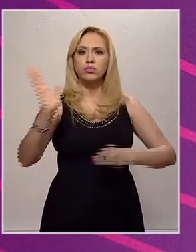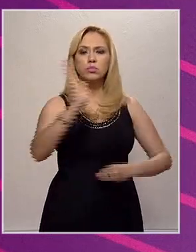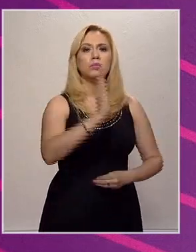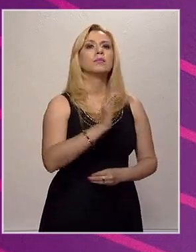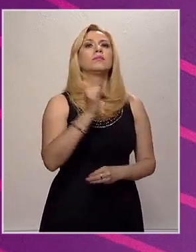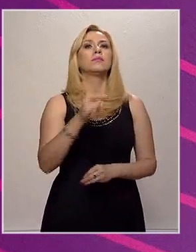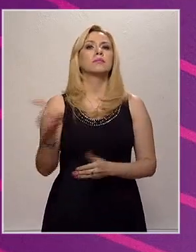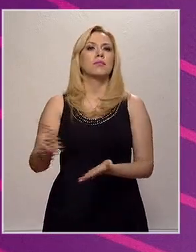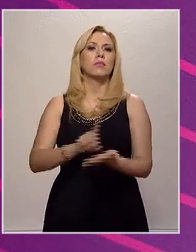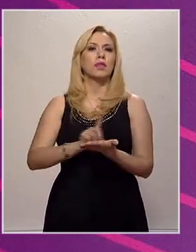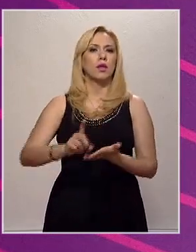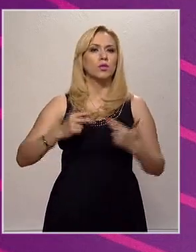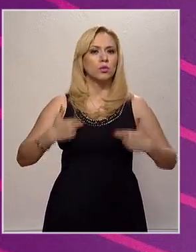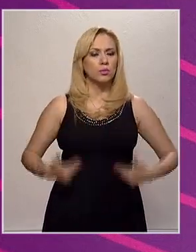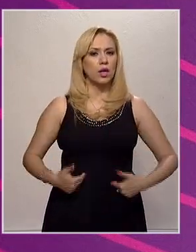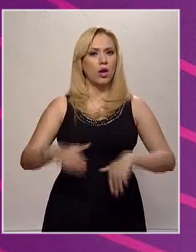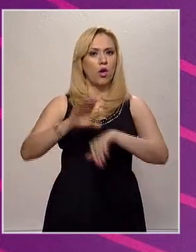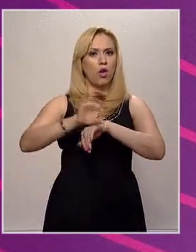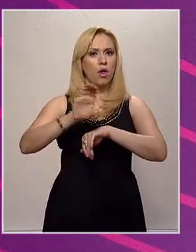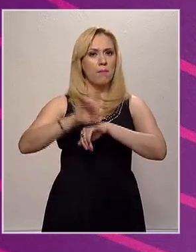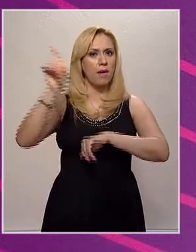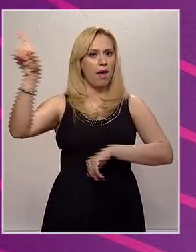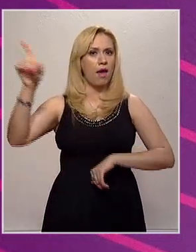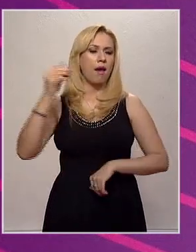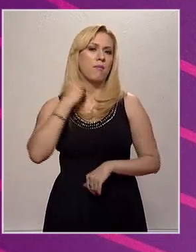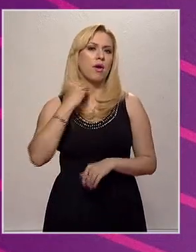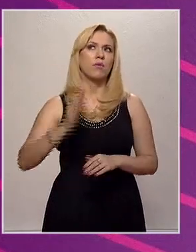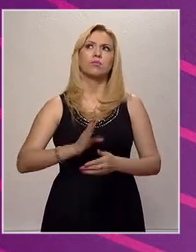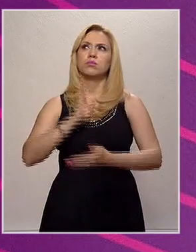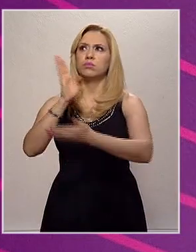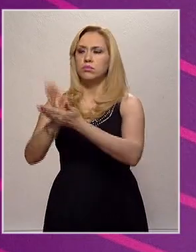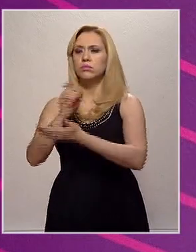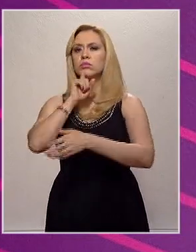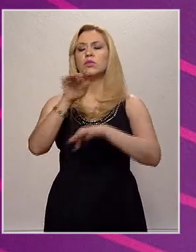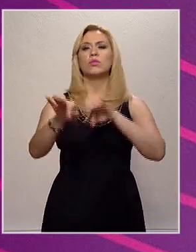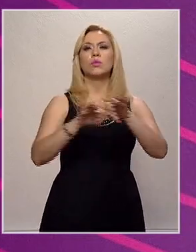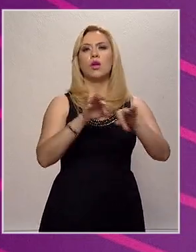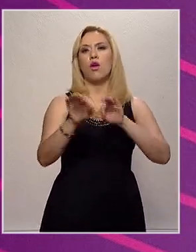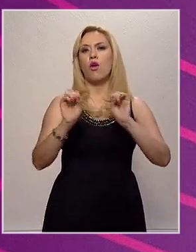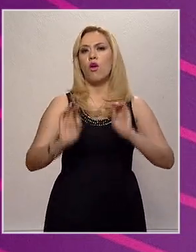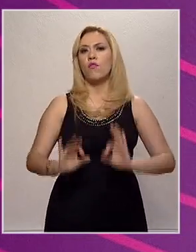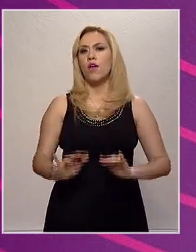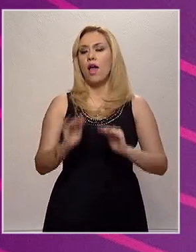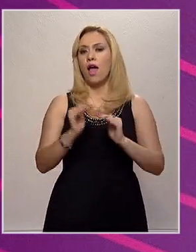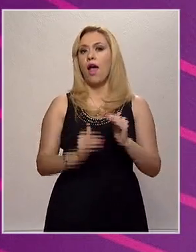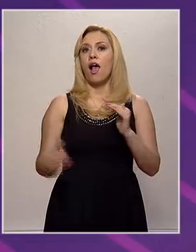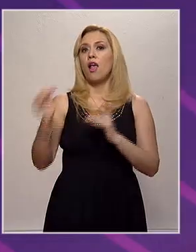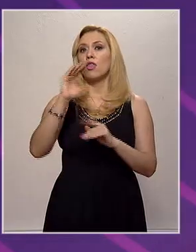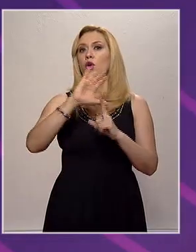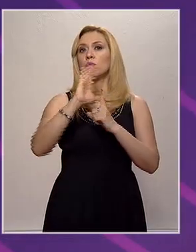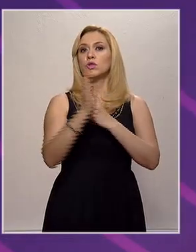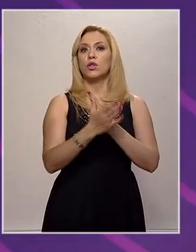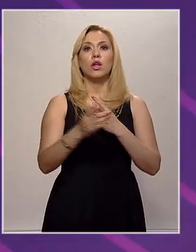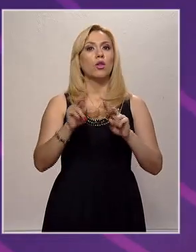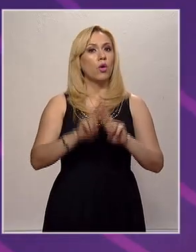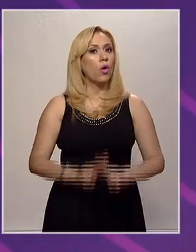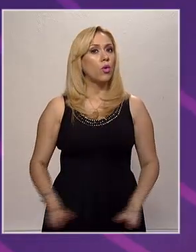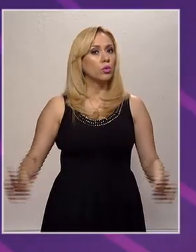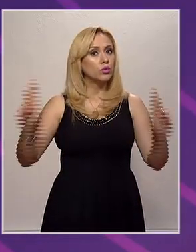de derechos humanos en la Comisión Colombiana de Juristas. Laboró en la Oficina del Alto Comisionado de las Naciones Unidas para los Derechos Humanos en